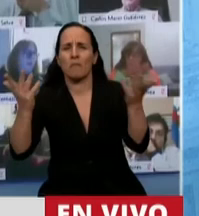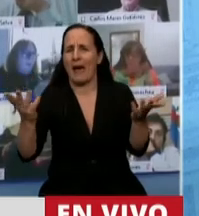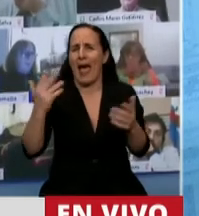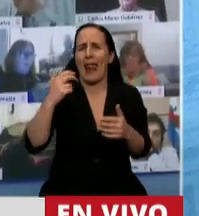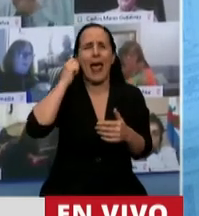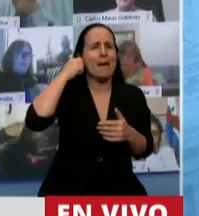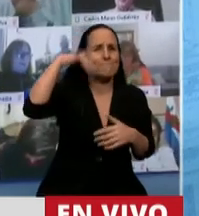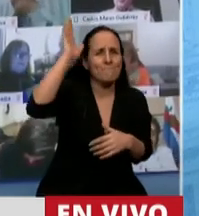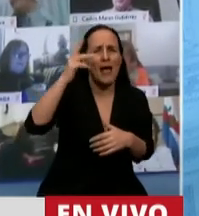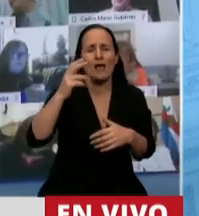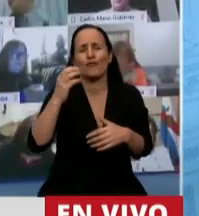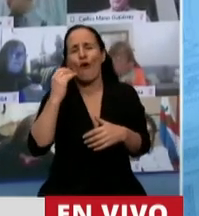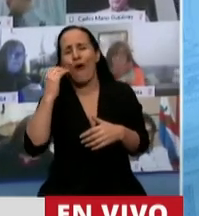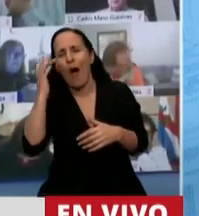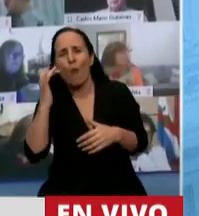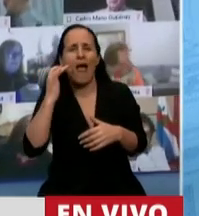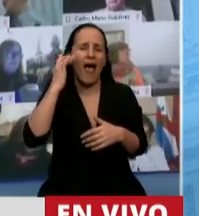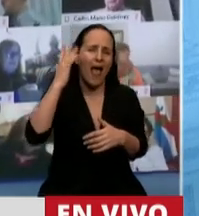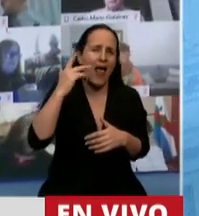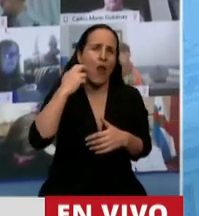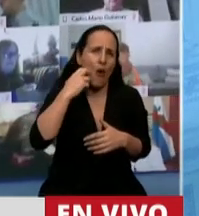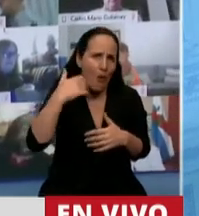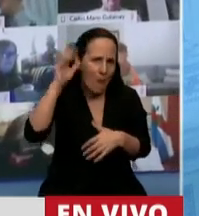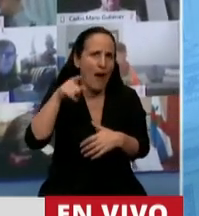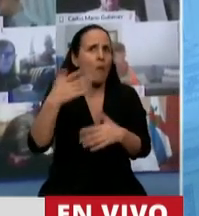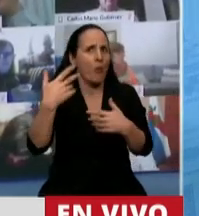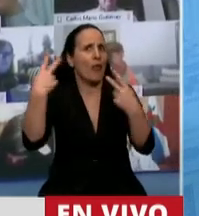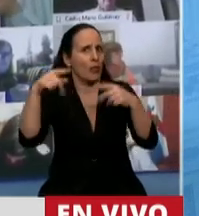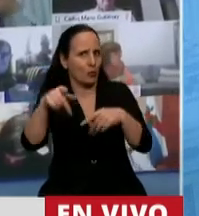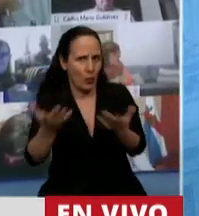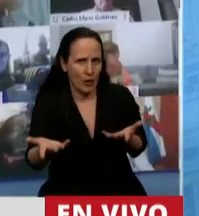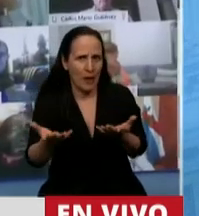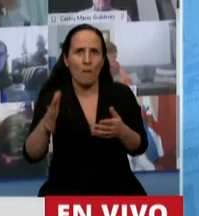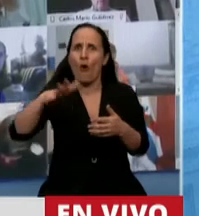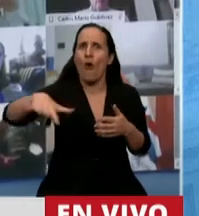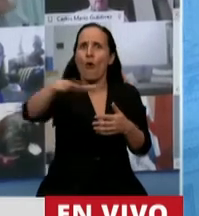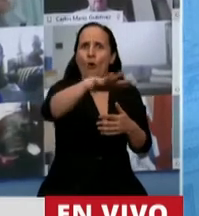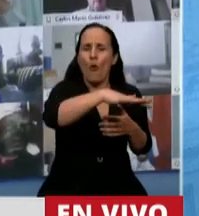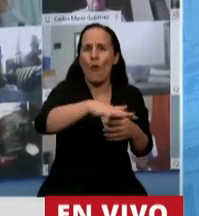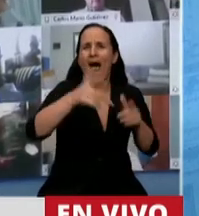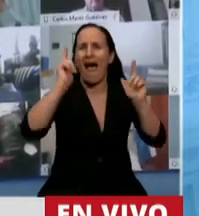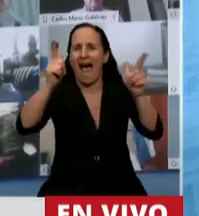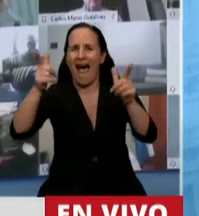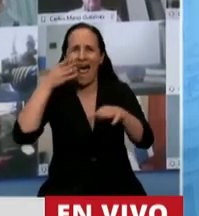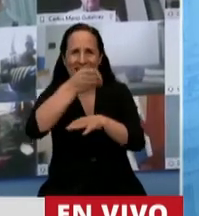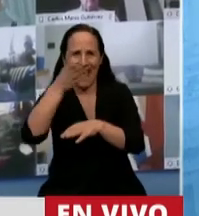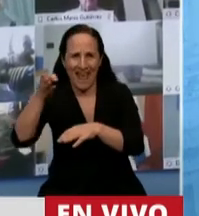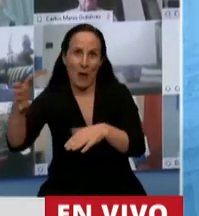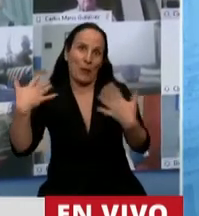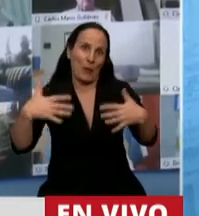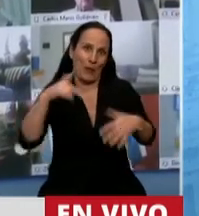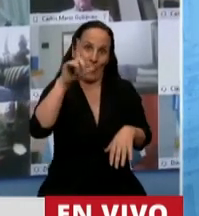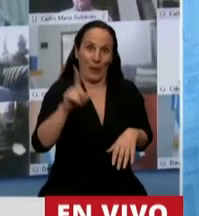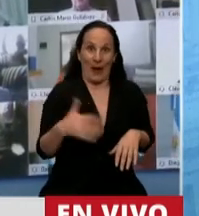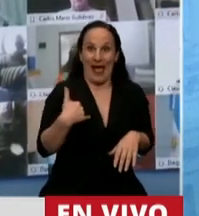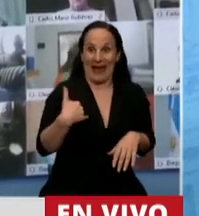y abuelas, que también les va a permitir a ellos poder disfrutar de los lugares más bellos de nuestro país y vaya si lo saben, en